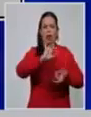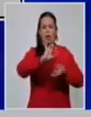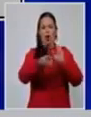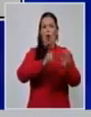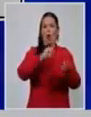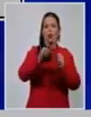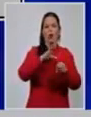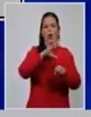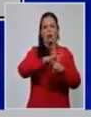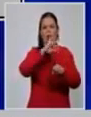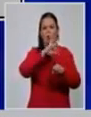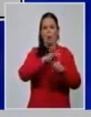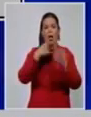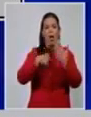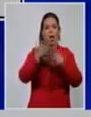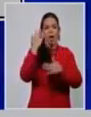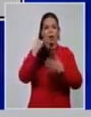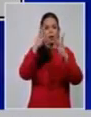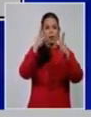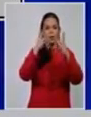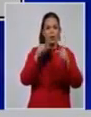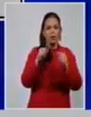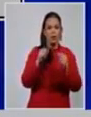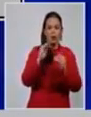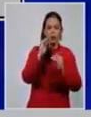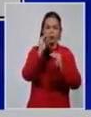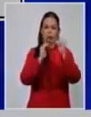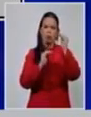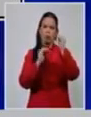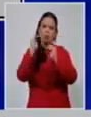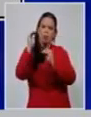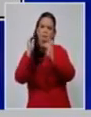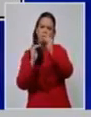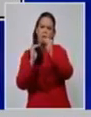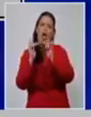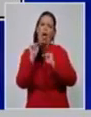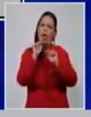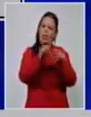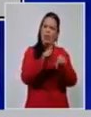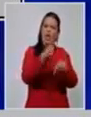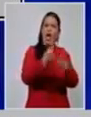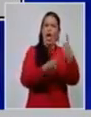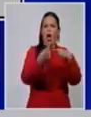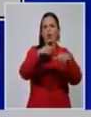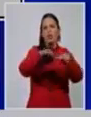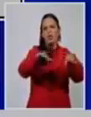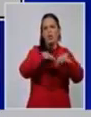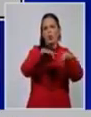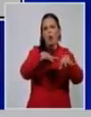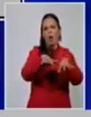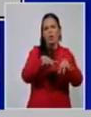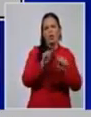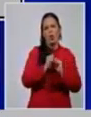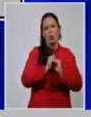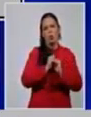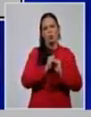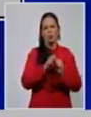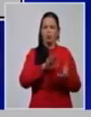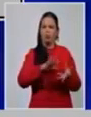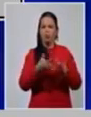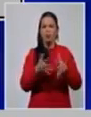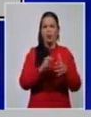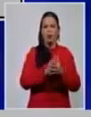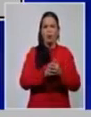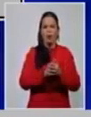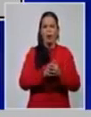tenía indicadores, en determinados momentos tuvo una transmisión importante, semanas, meses atrás, después